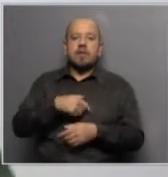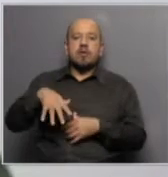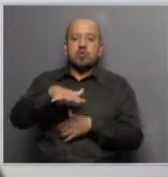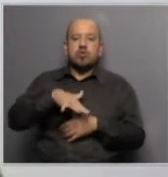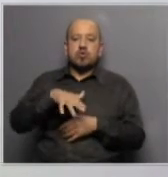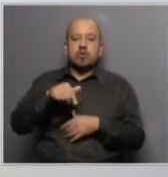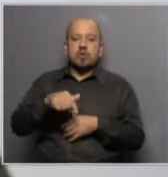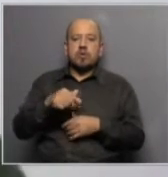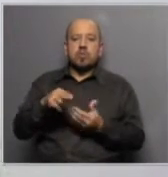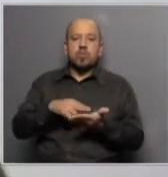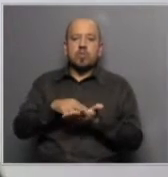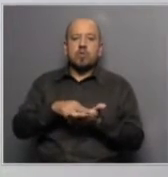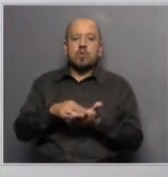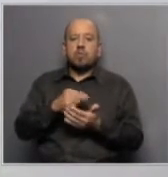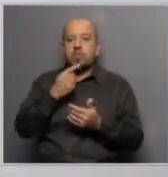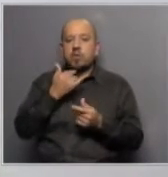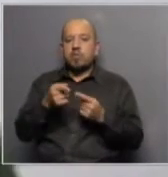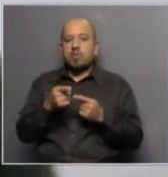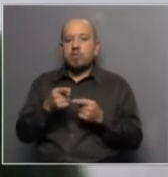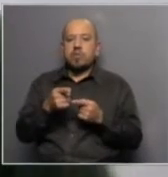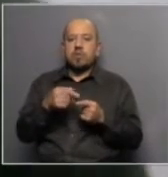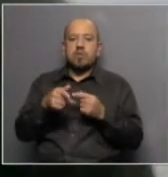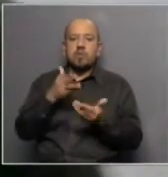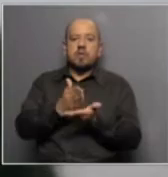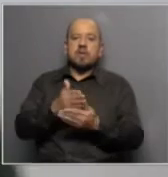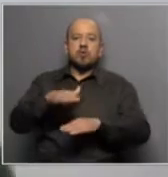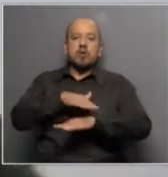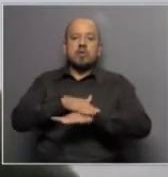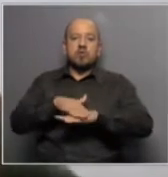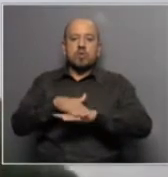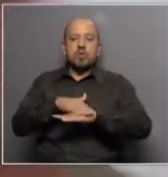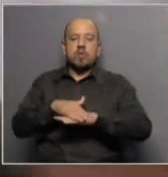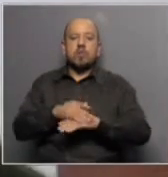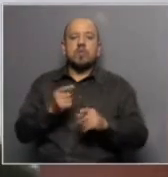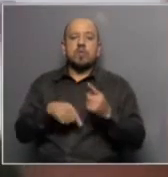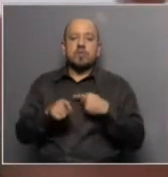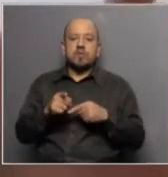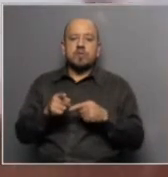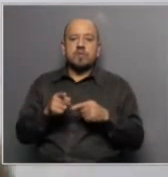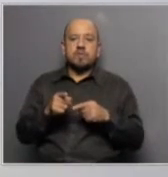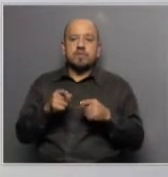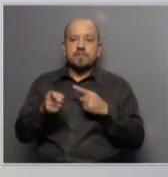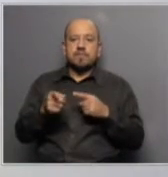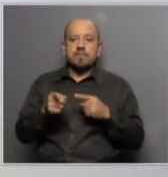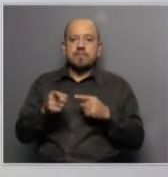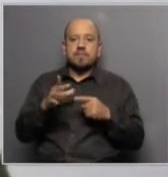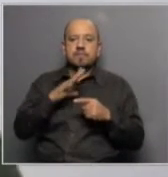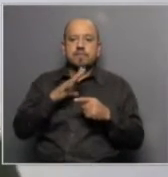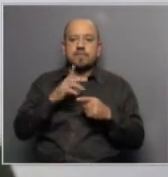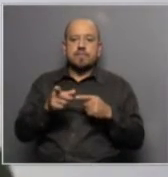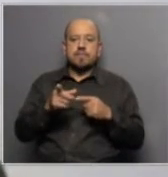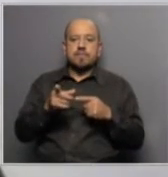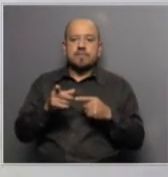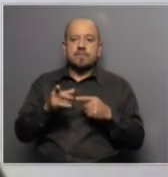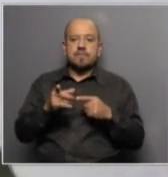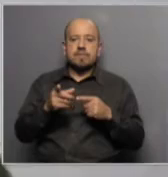espaciales, en términos urbanos, como en el caso del derecho al suelo. Eso lo tenemos como por una punta, y en la otra punta tenemos lo